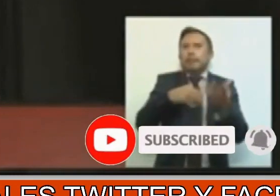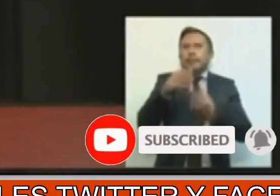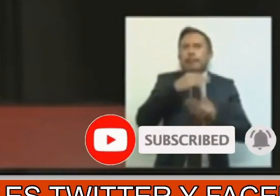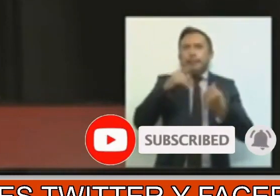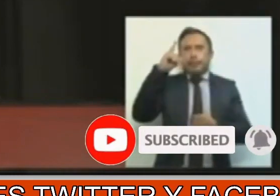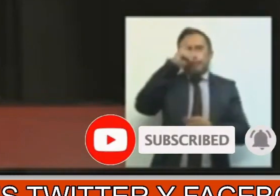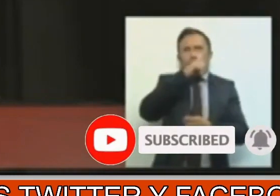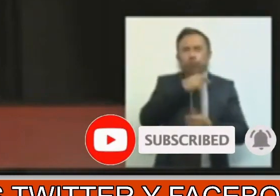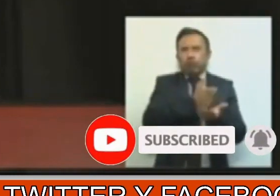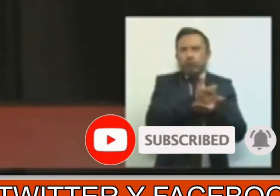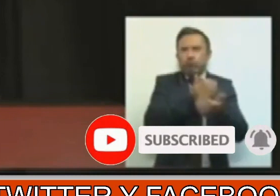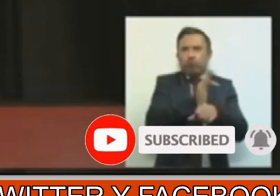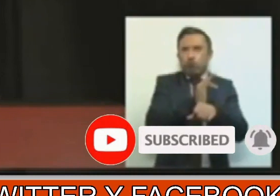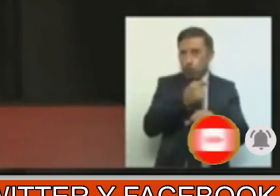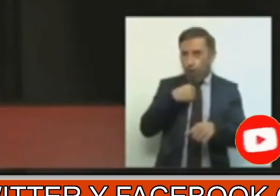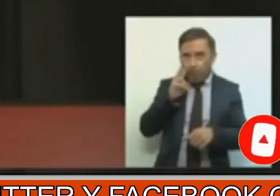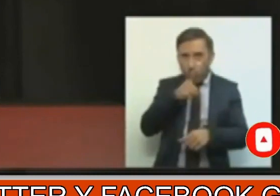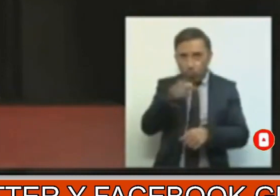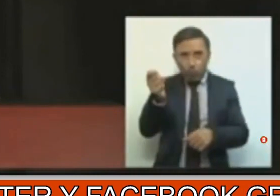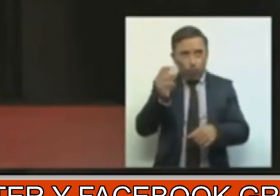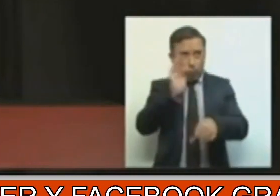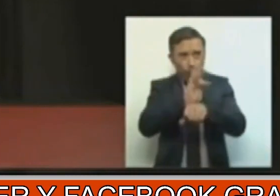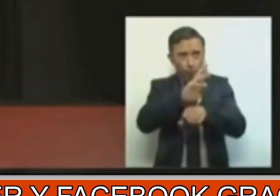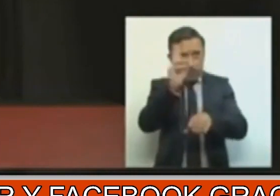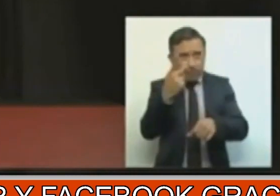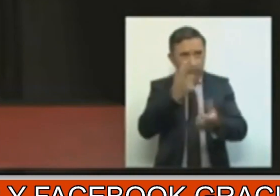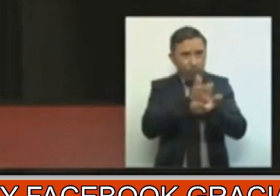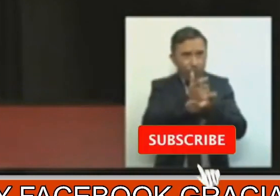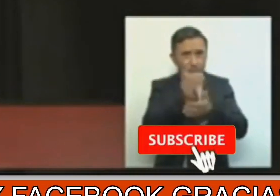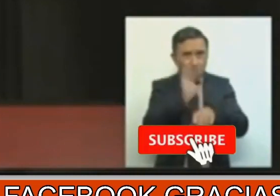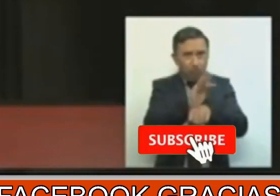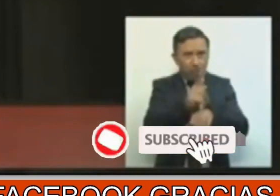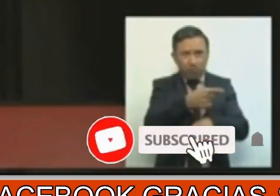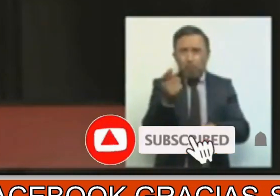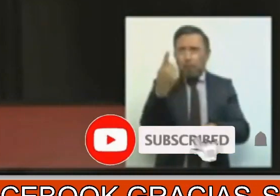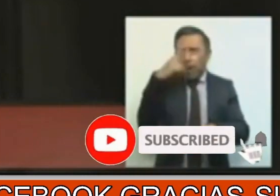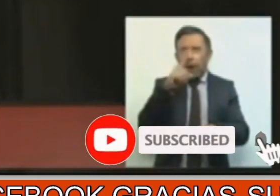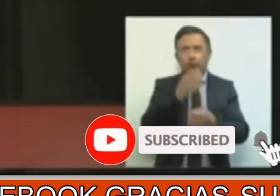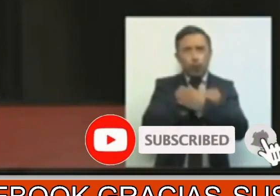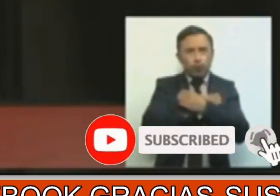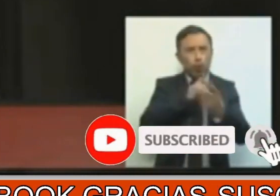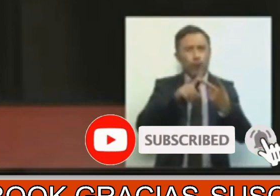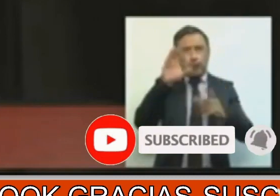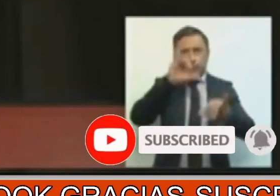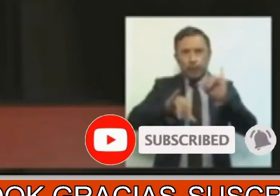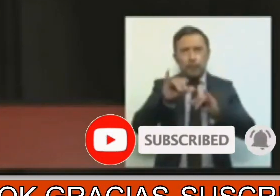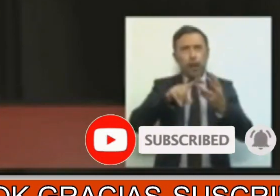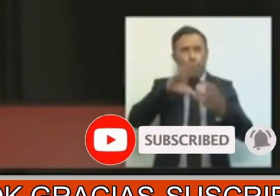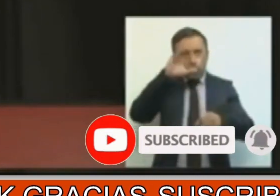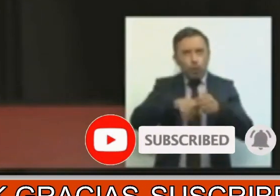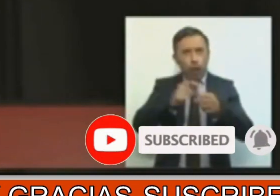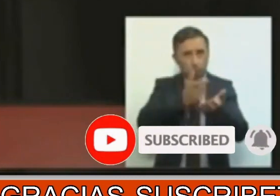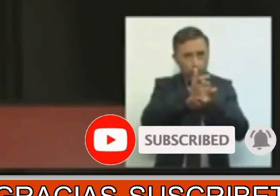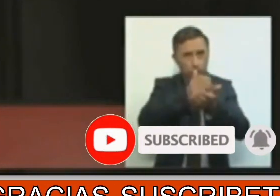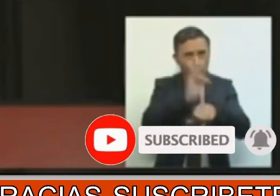los vi luchando por las universidades y luchando por la educación y luchando por la ciencia y luchando por la cultura. Ahí